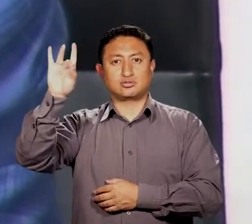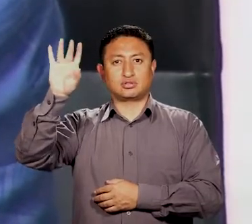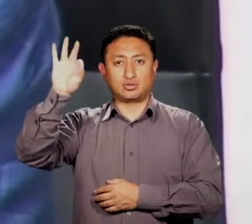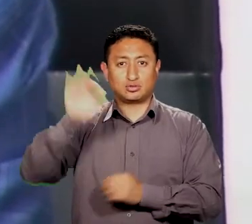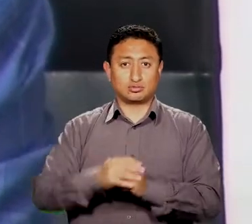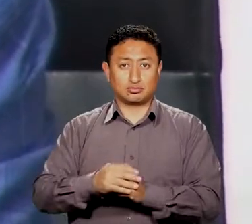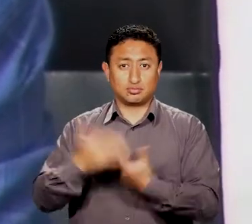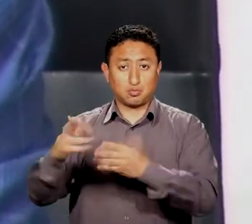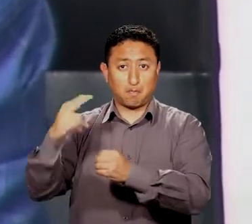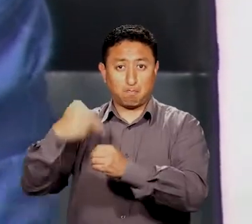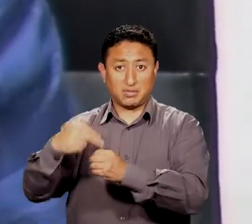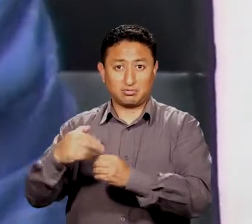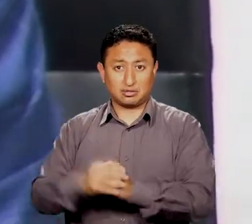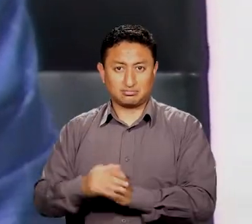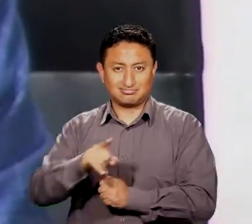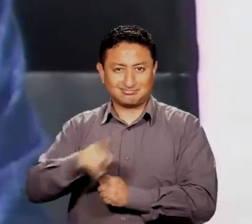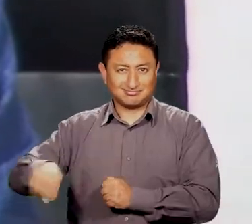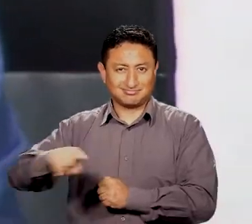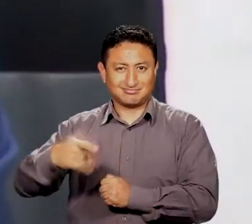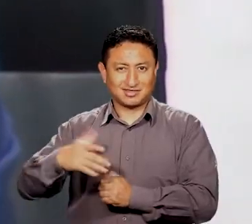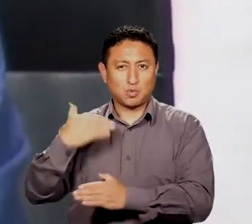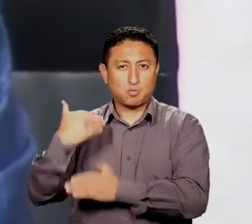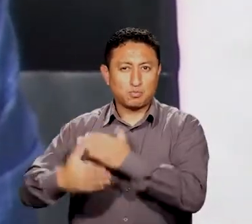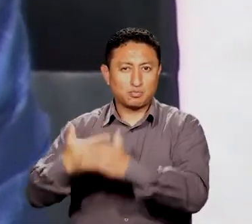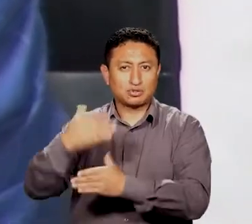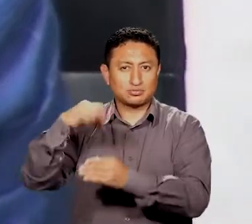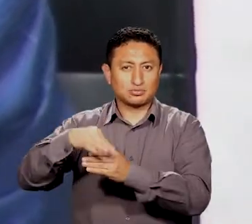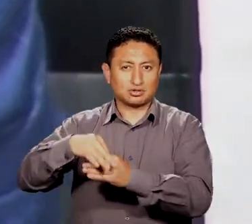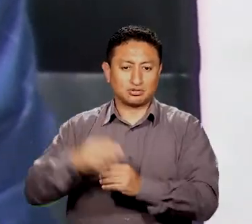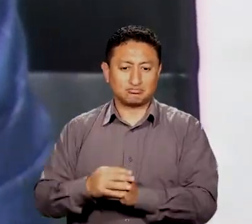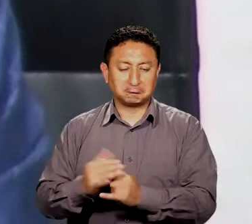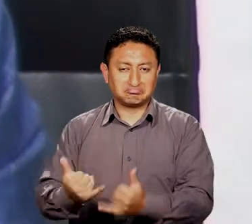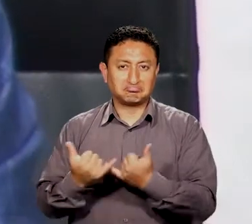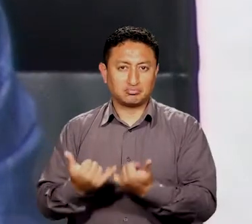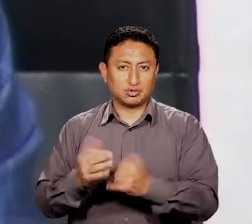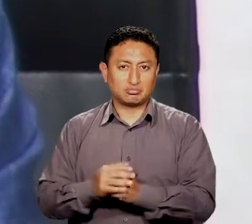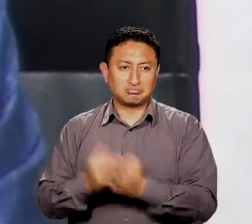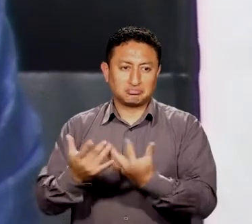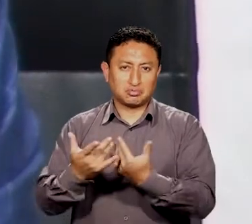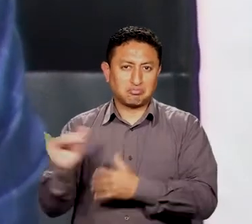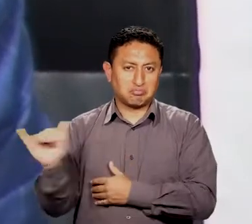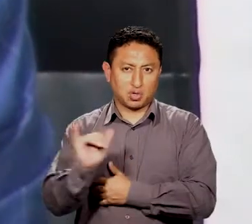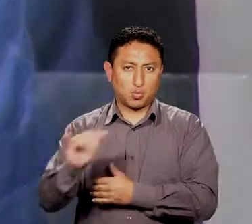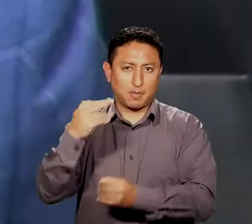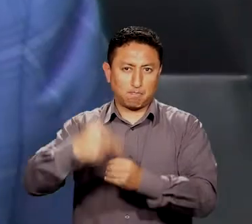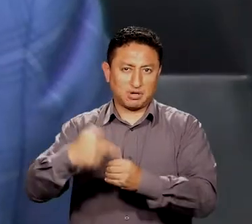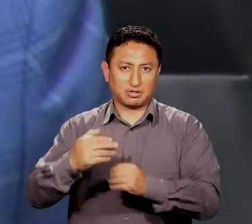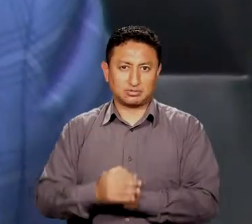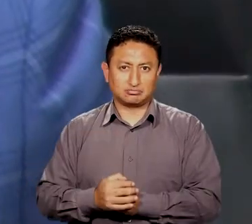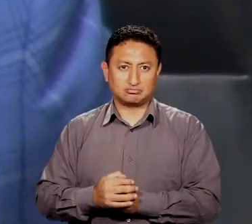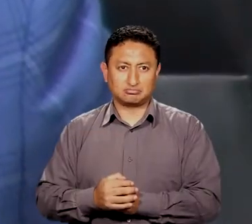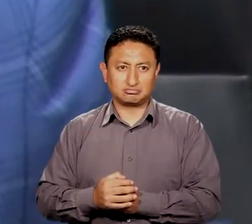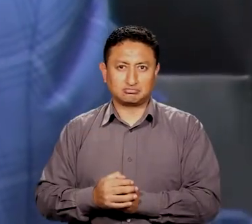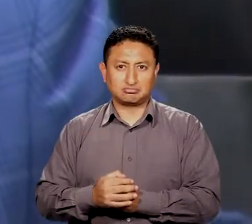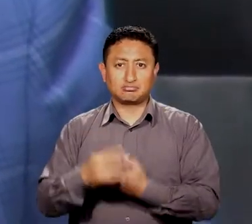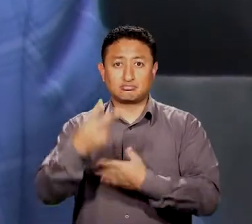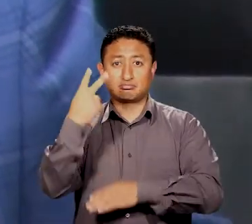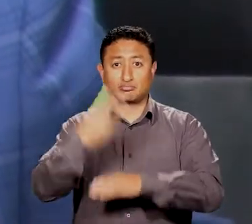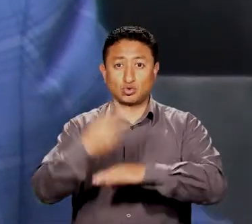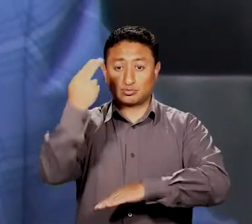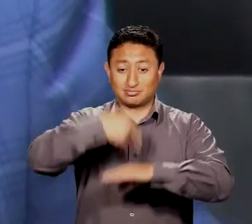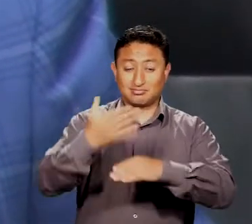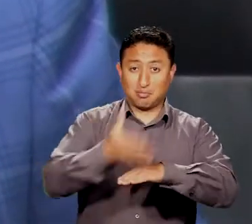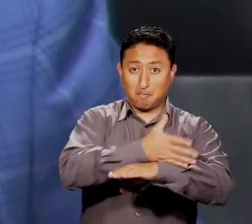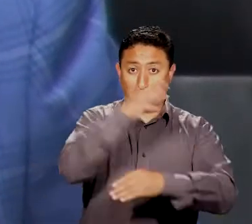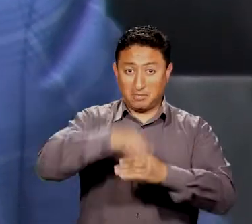12.816.698 electores participaron en ese proceso electoral y hoy esperamos que la participación se mantenga. Las dos jornadas adelantadas